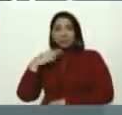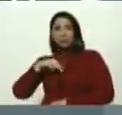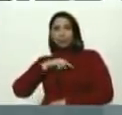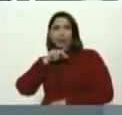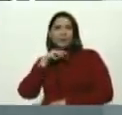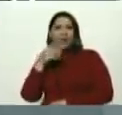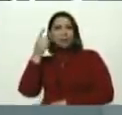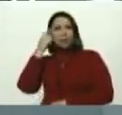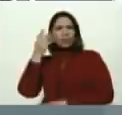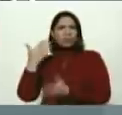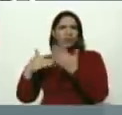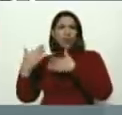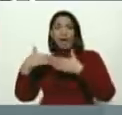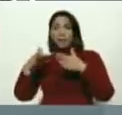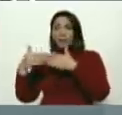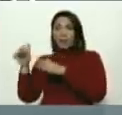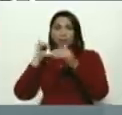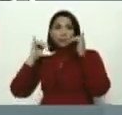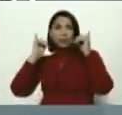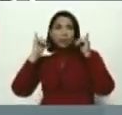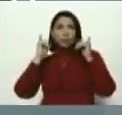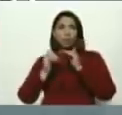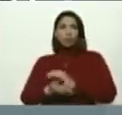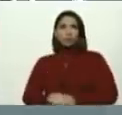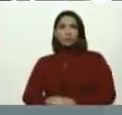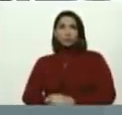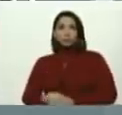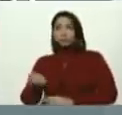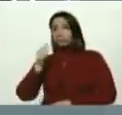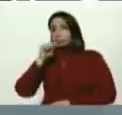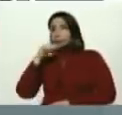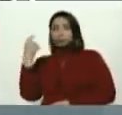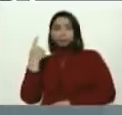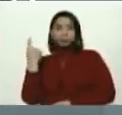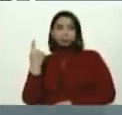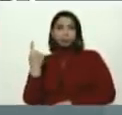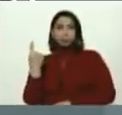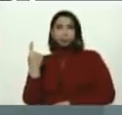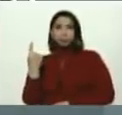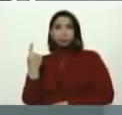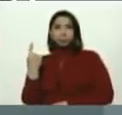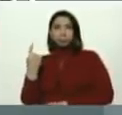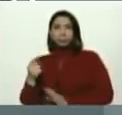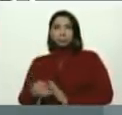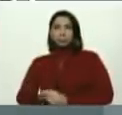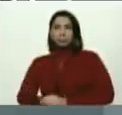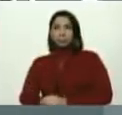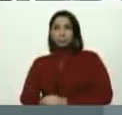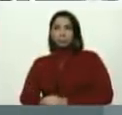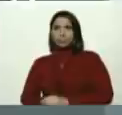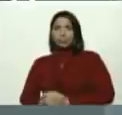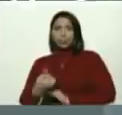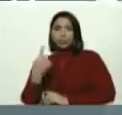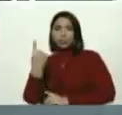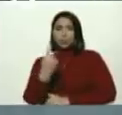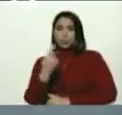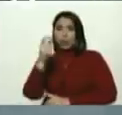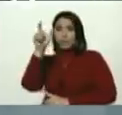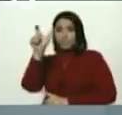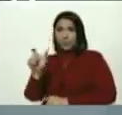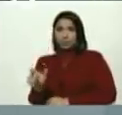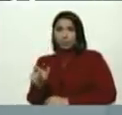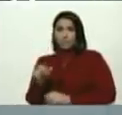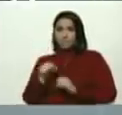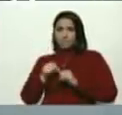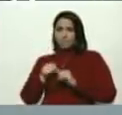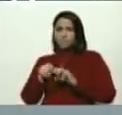en estos días, abrieron las discotecas y los bares. y una sola persona